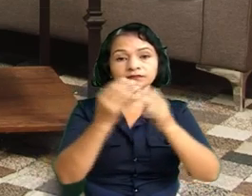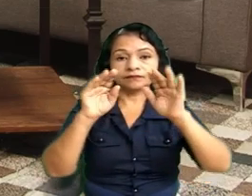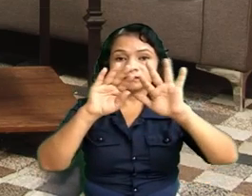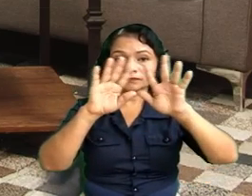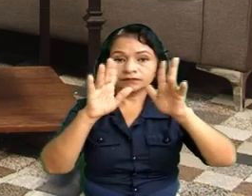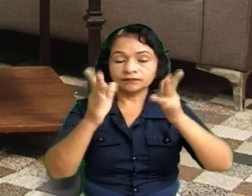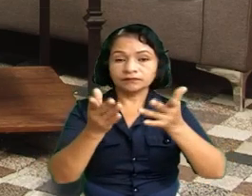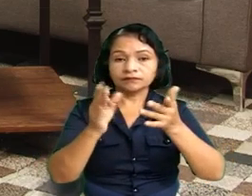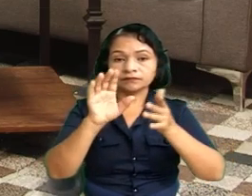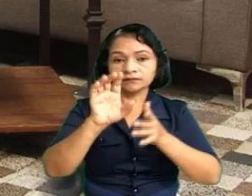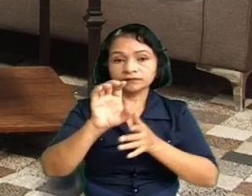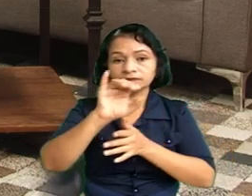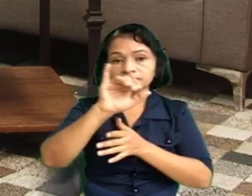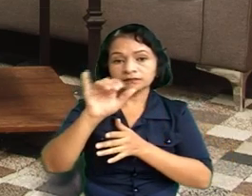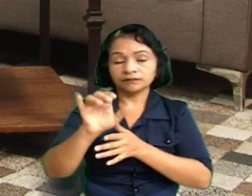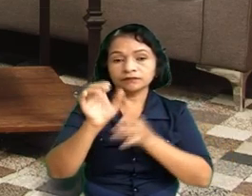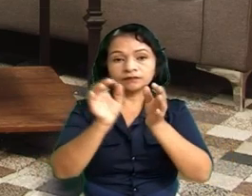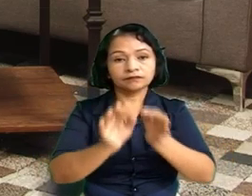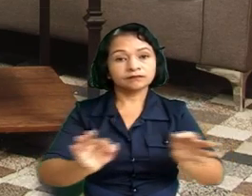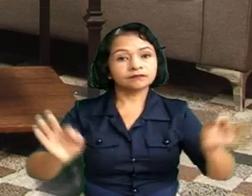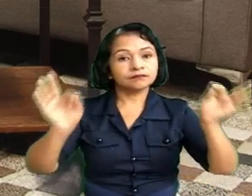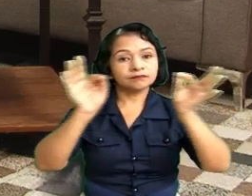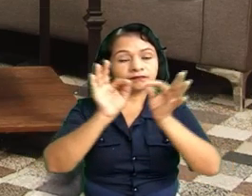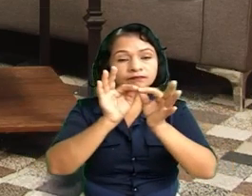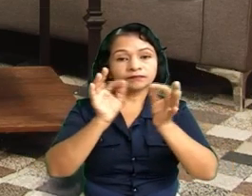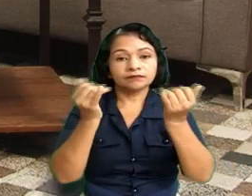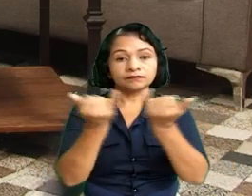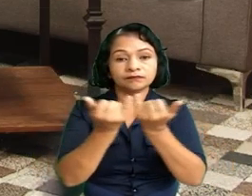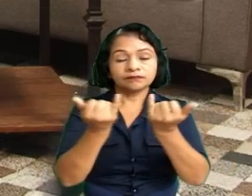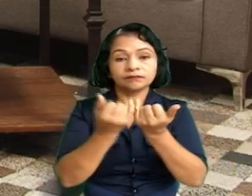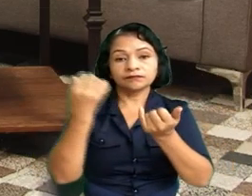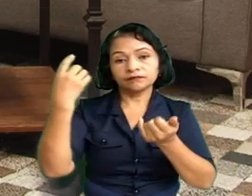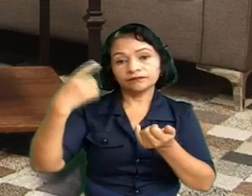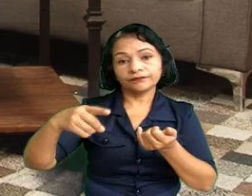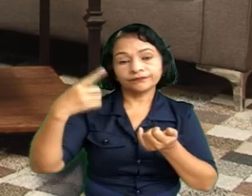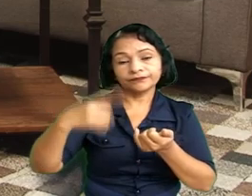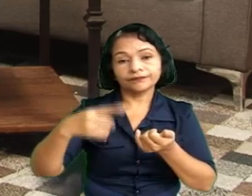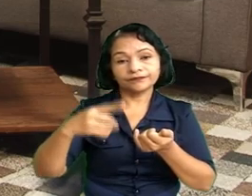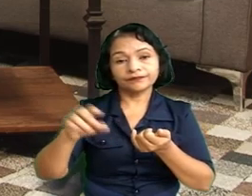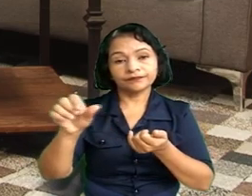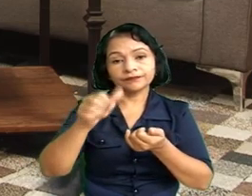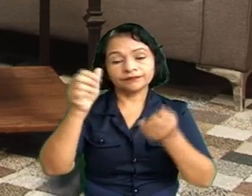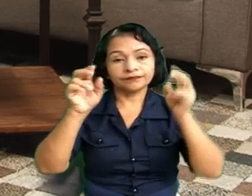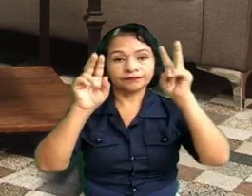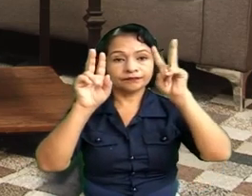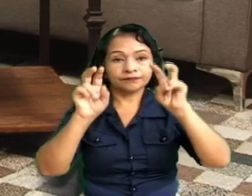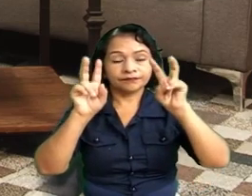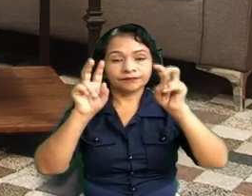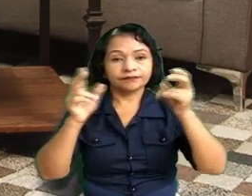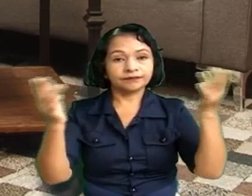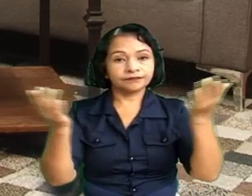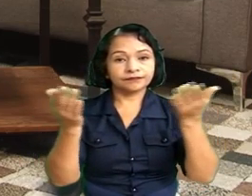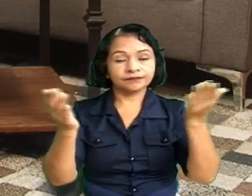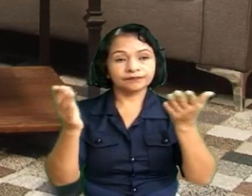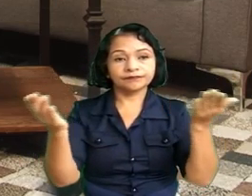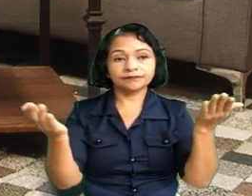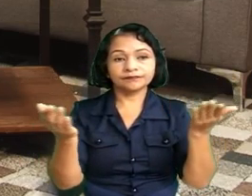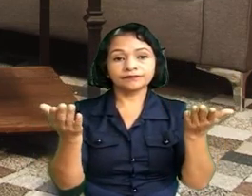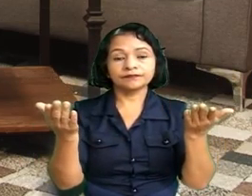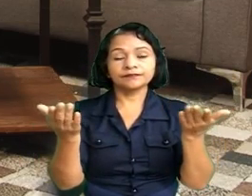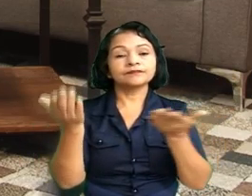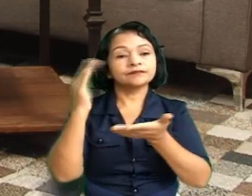eje principal para la revolución y también para la restitución de derechos, porque ese es otro aspecto. Una cuestión es integrarla y otra cosa es también